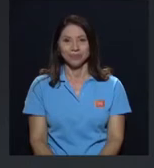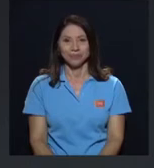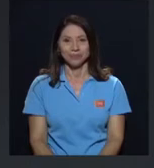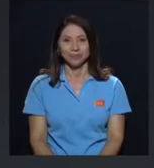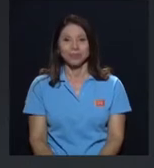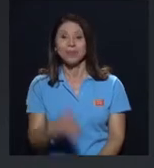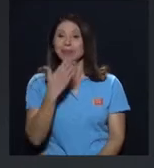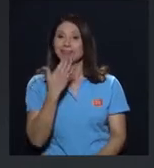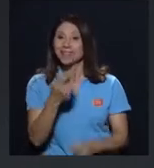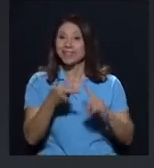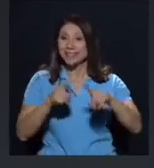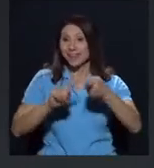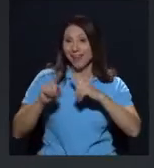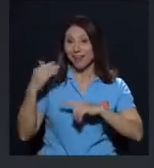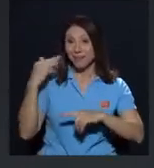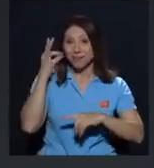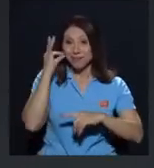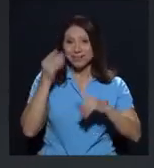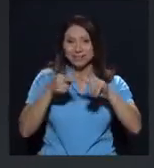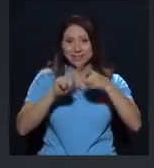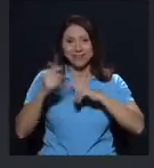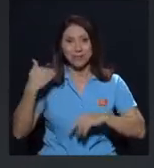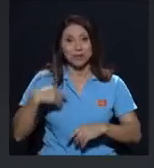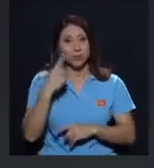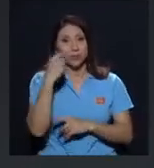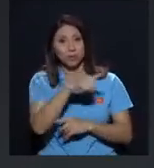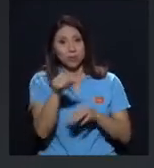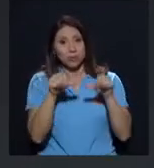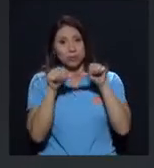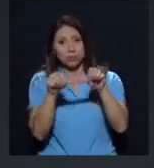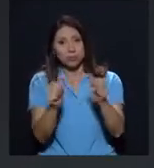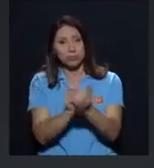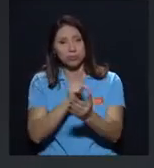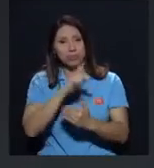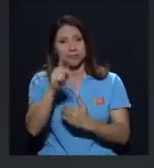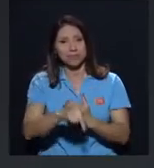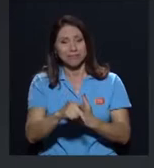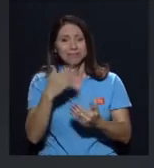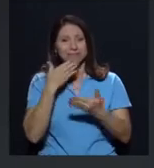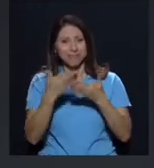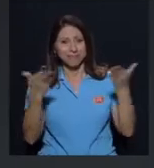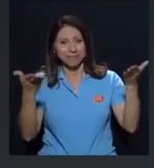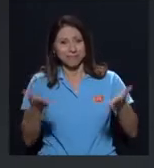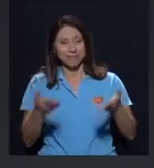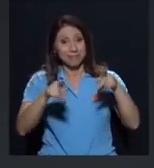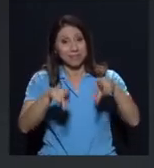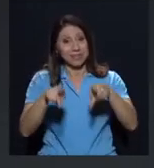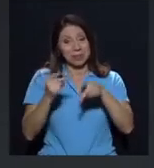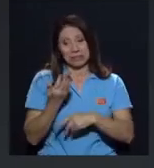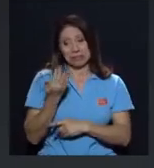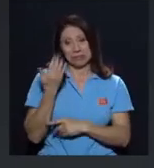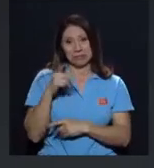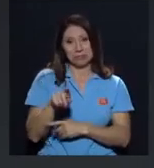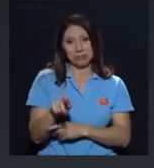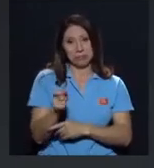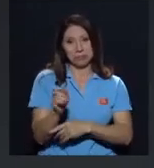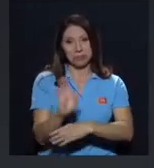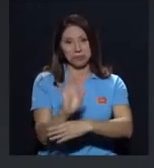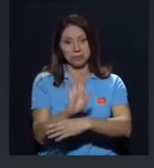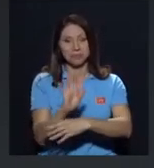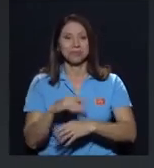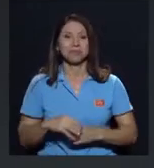gracias amigas amigos por haberse quedado con el programa y bienvenidos a aquellos que nos sintonizaron tarde